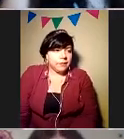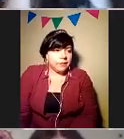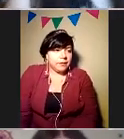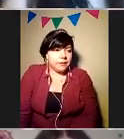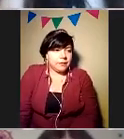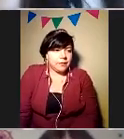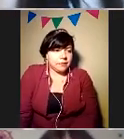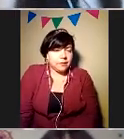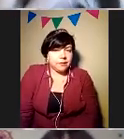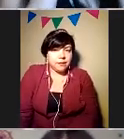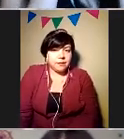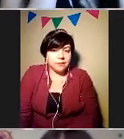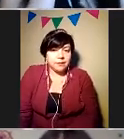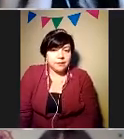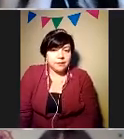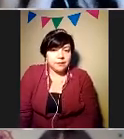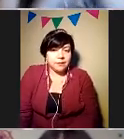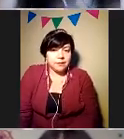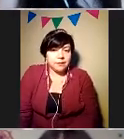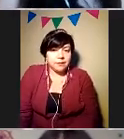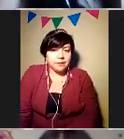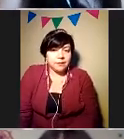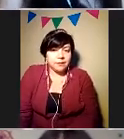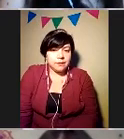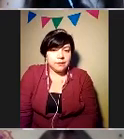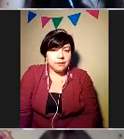que todas, bueno, por distintas razones, pero que todos han sido